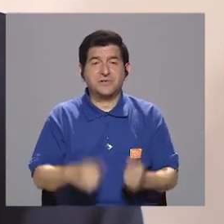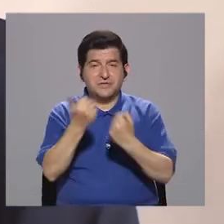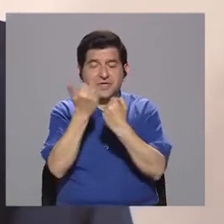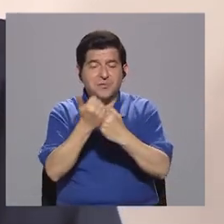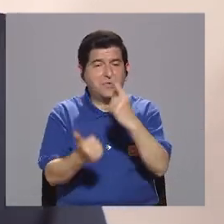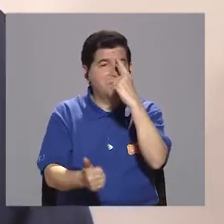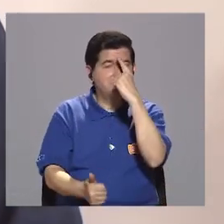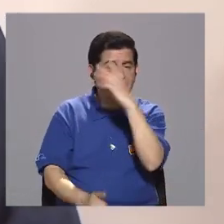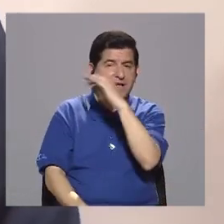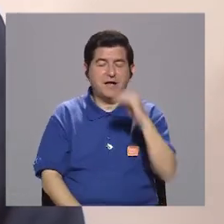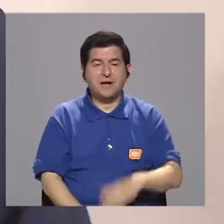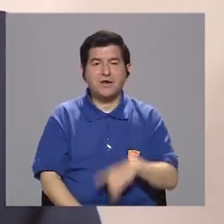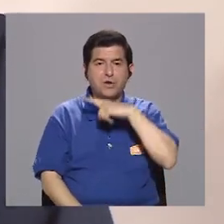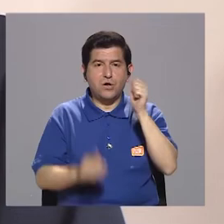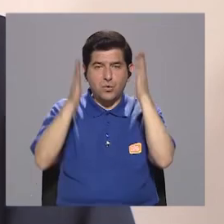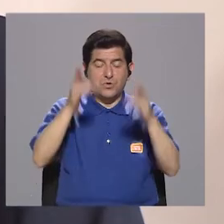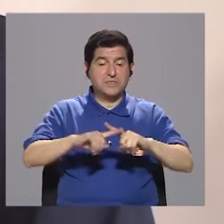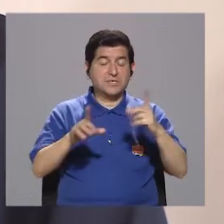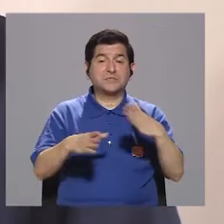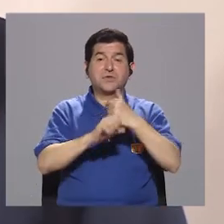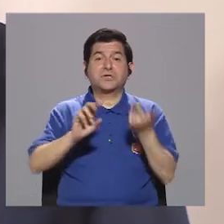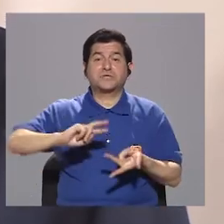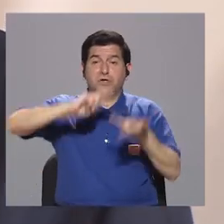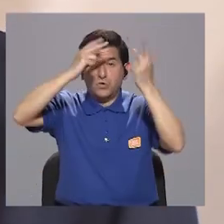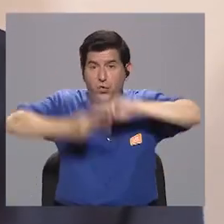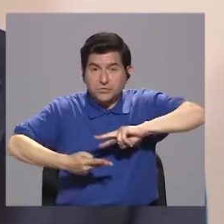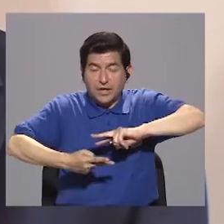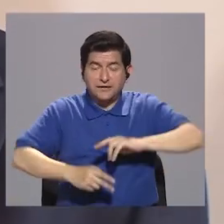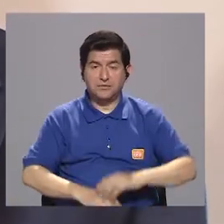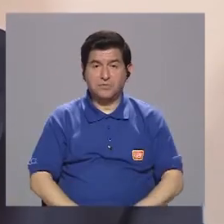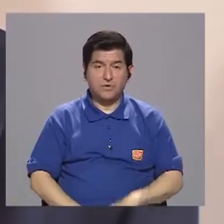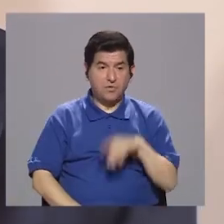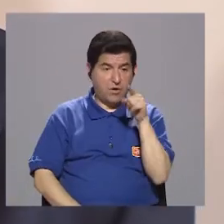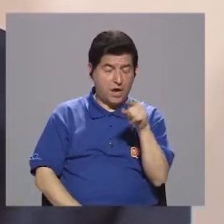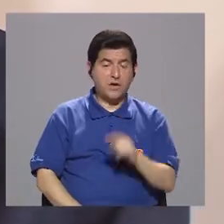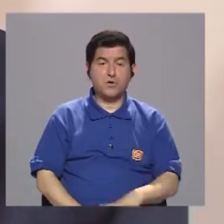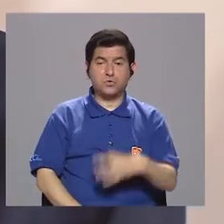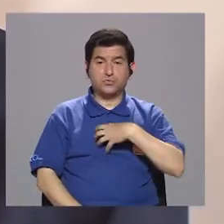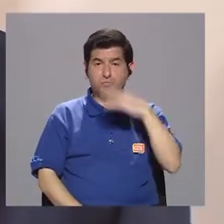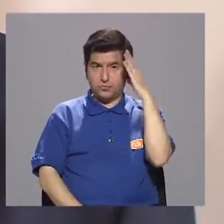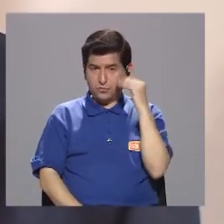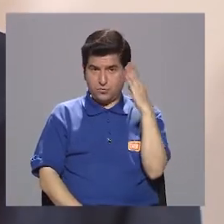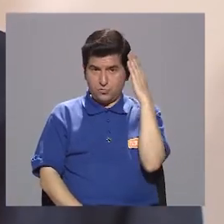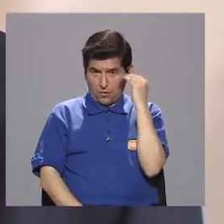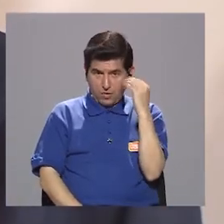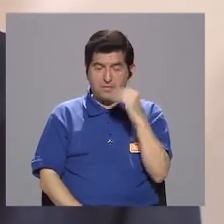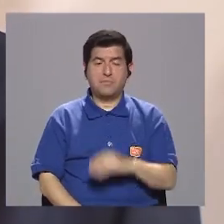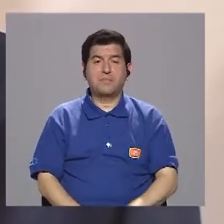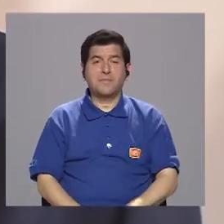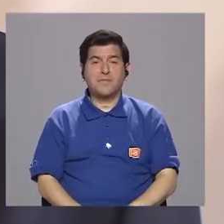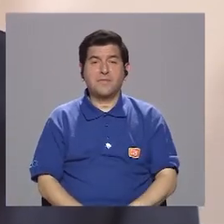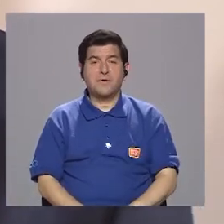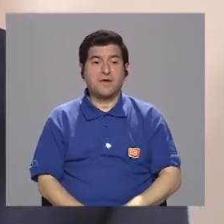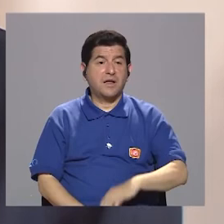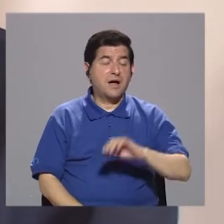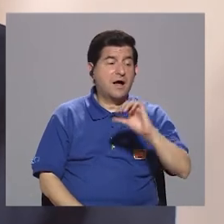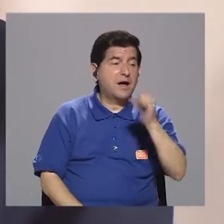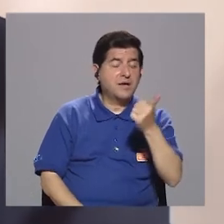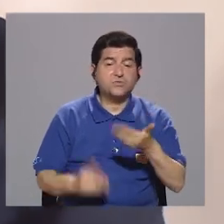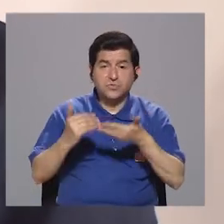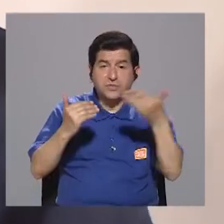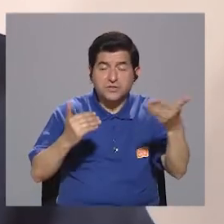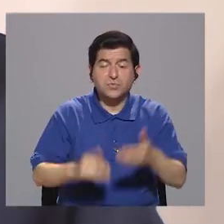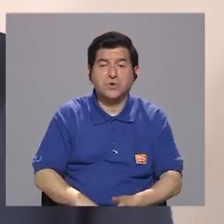todo lo contrario, ¿verdad? Entonces, ellos que vivieron eso en carne propia, a los hermanos Calderón les quitaron